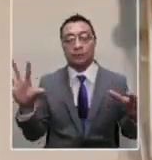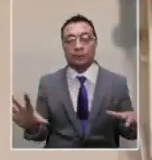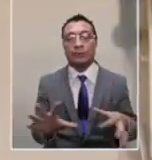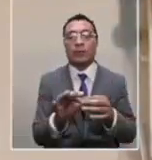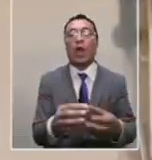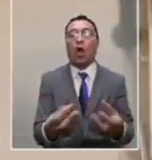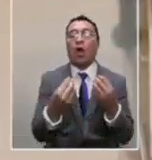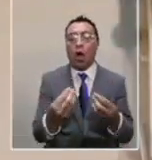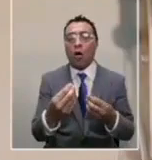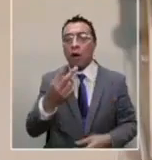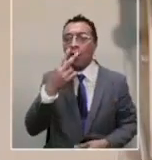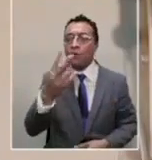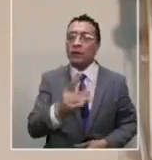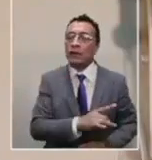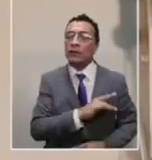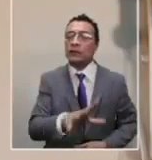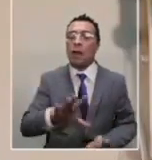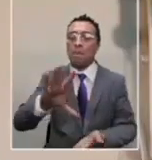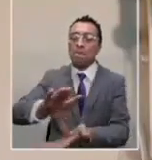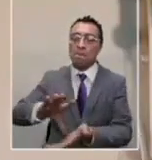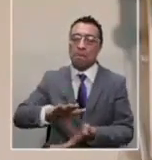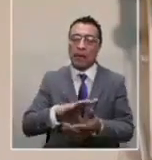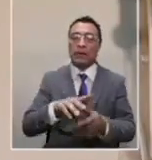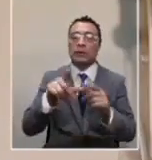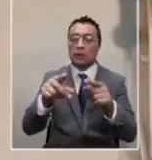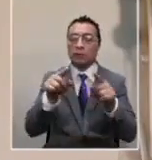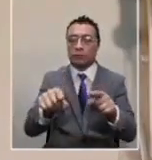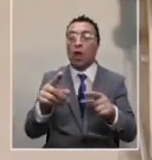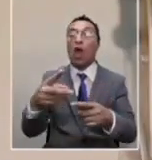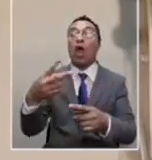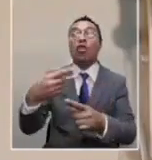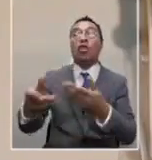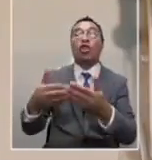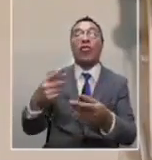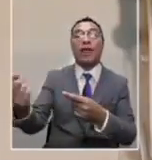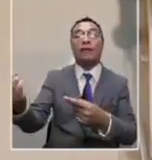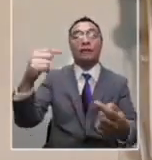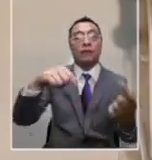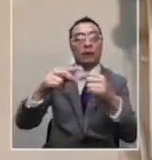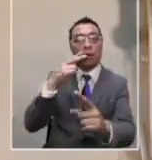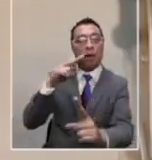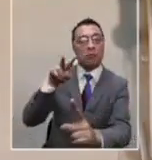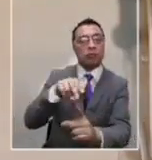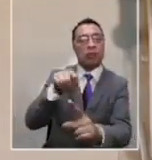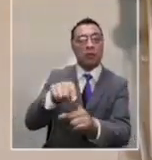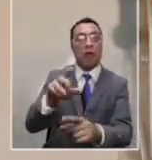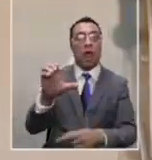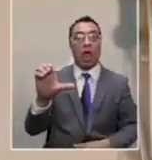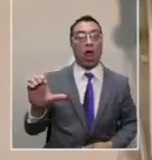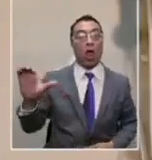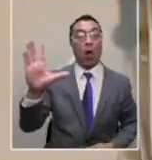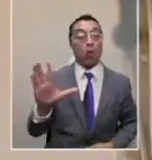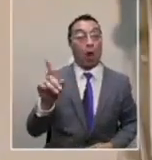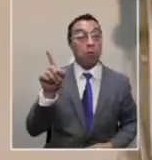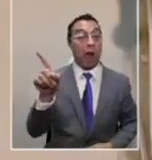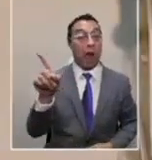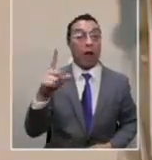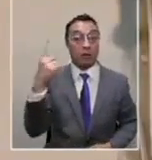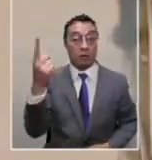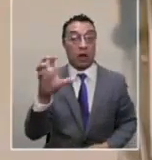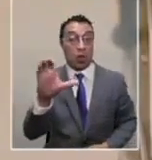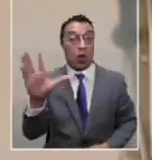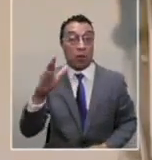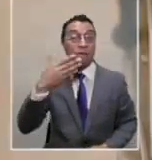ver con cómo se ve a Chile, a los países de origen de los migrantes. O sea, hay una percepción de que Europa, la